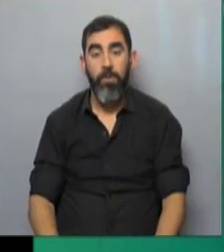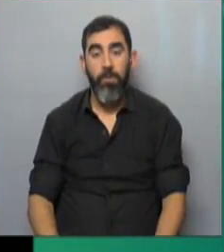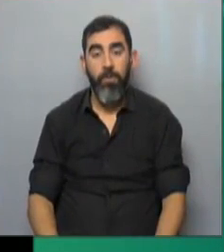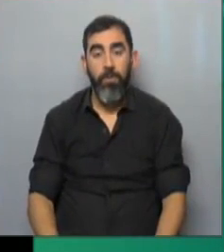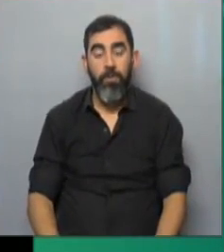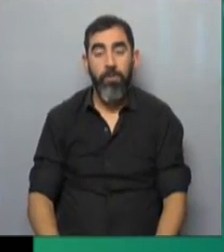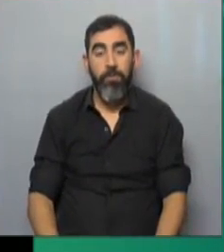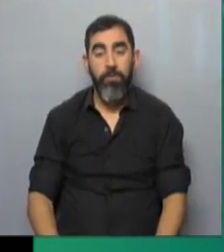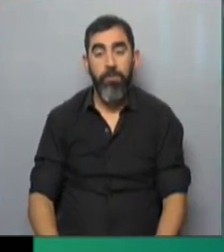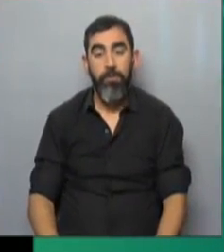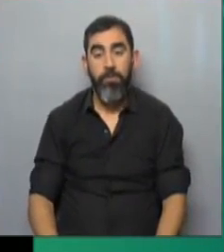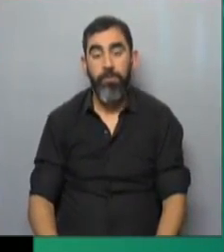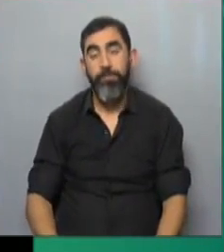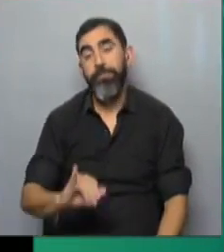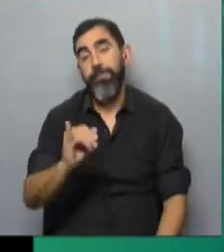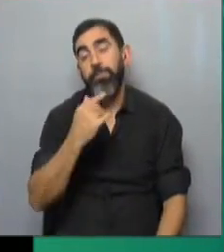Si se prefiere